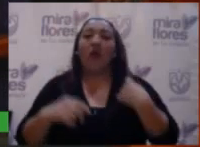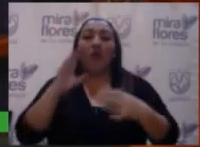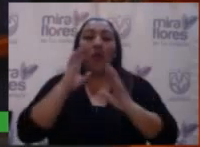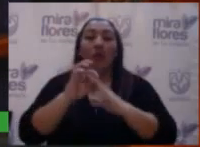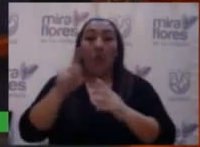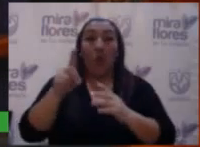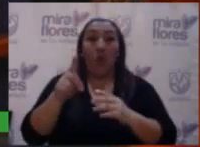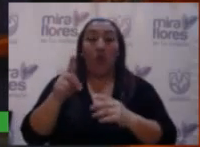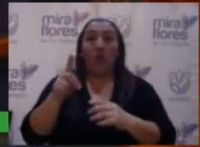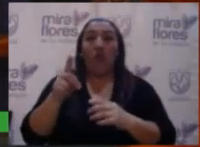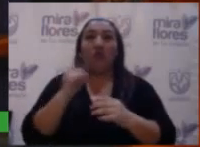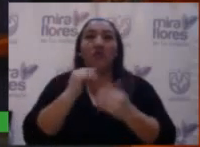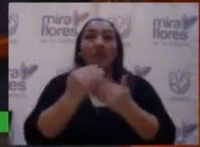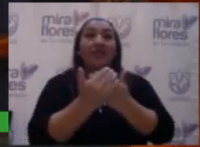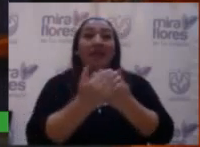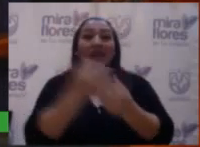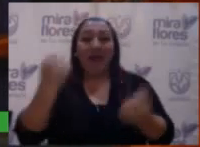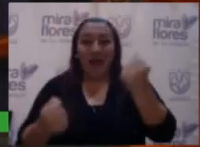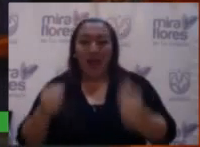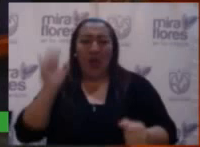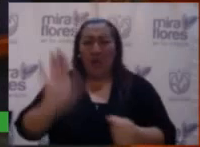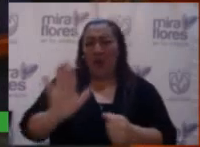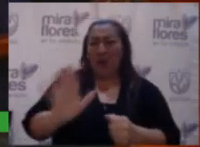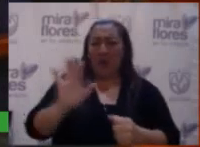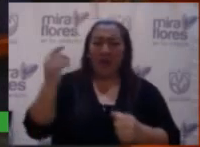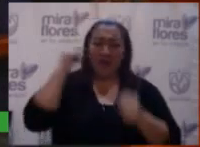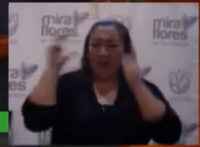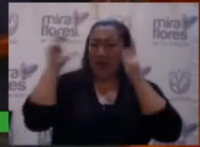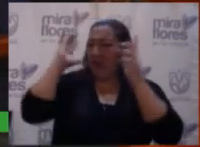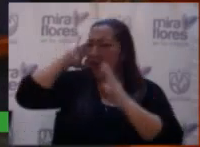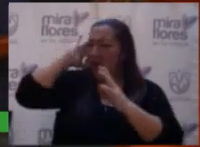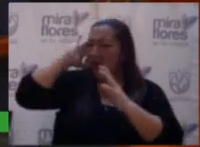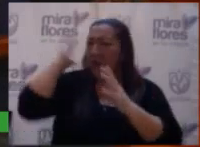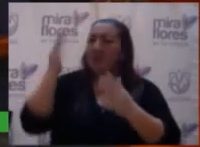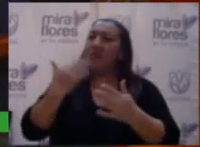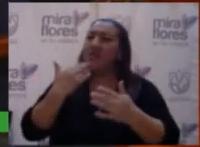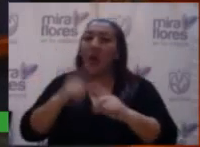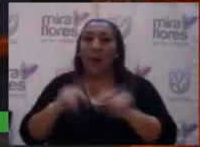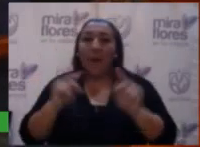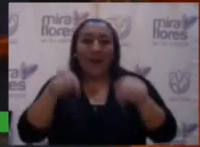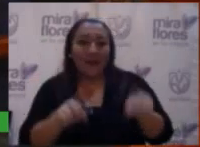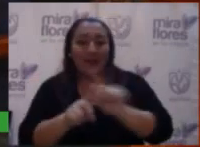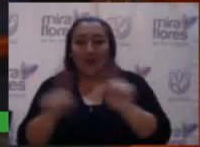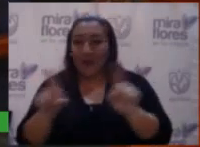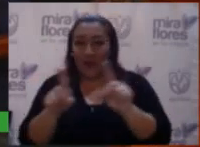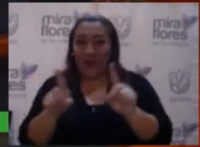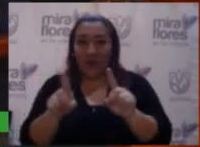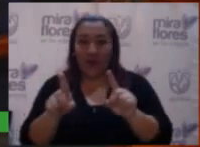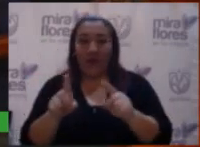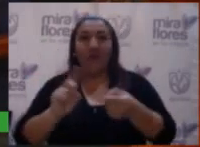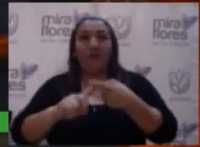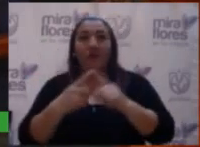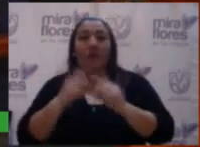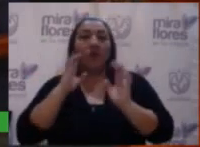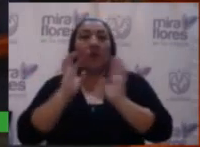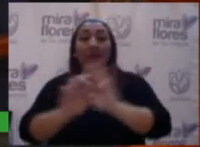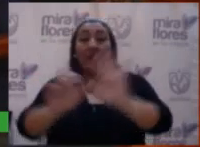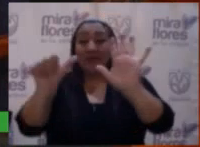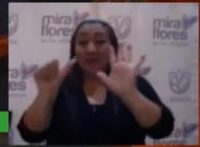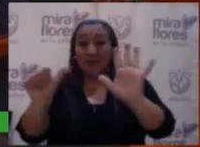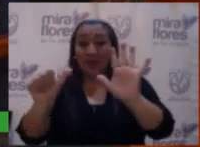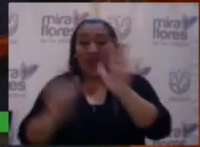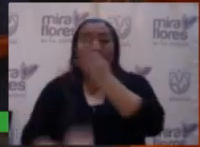uno está cerca un vehículo que toca claxon en este caso no señor alcalde en este caso desde las seis